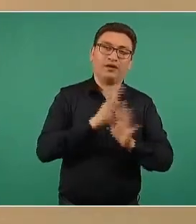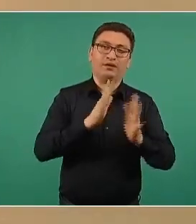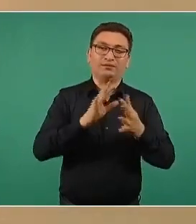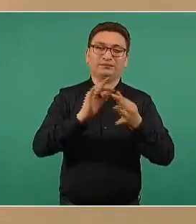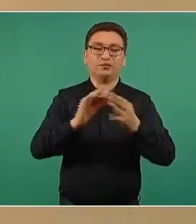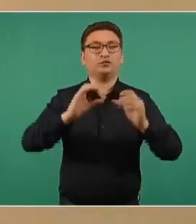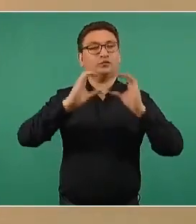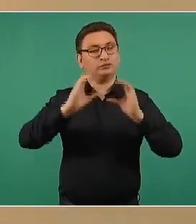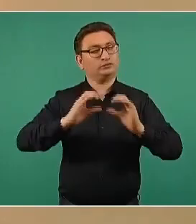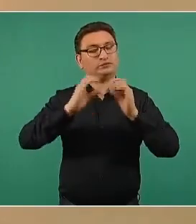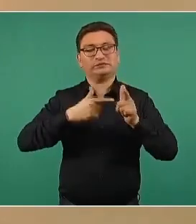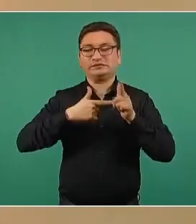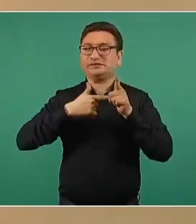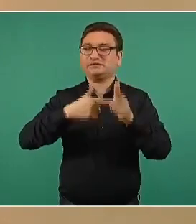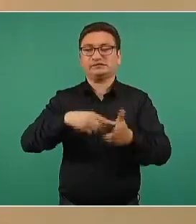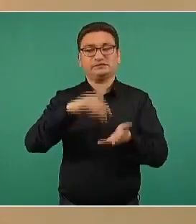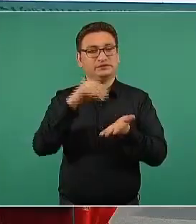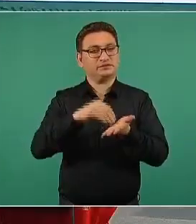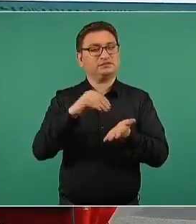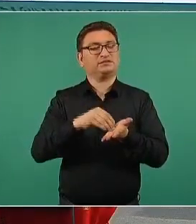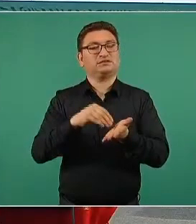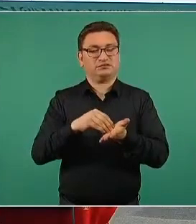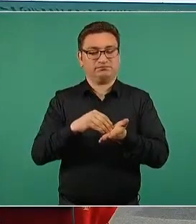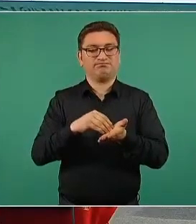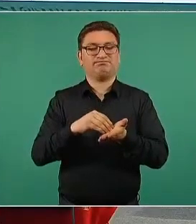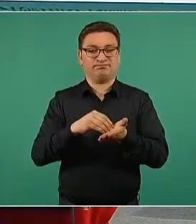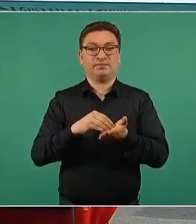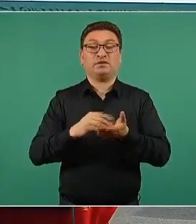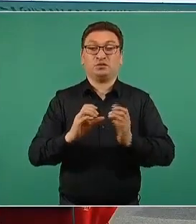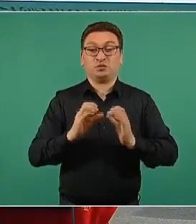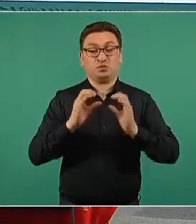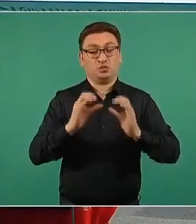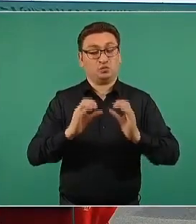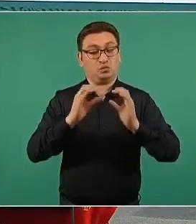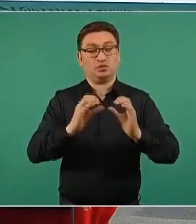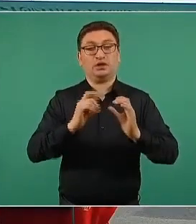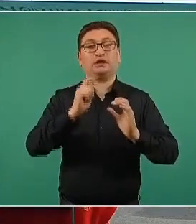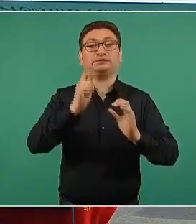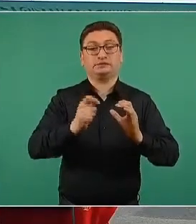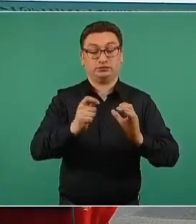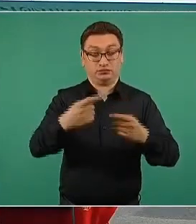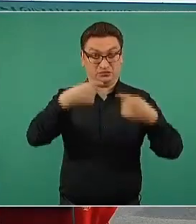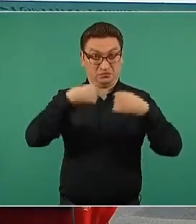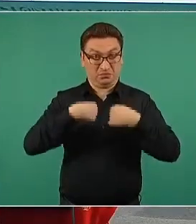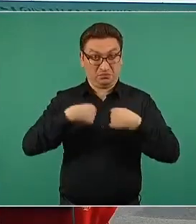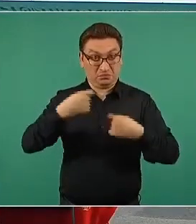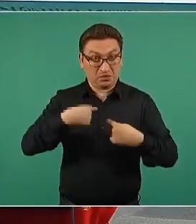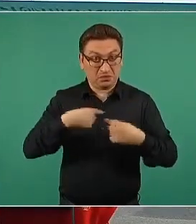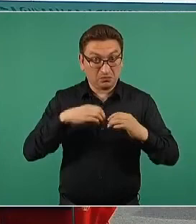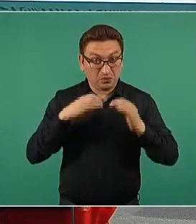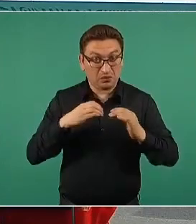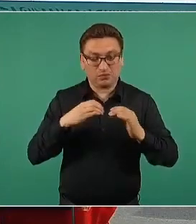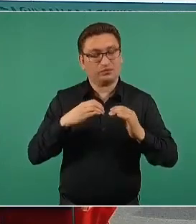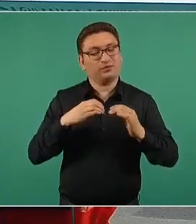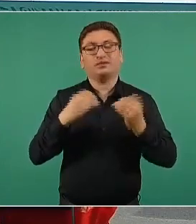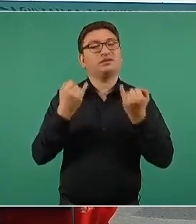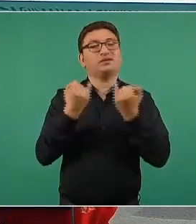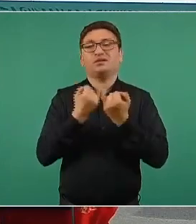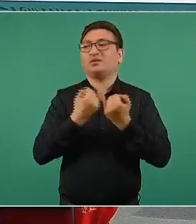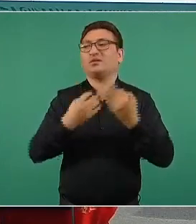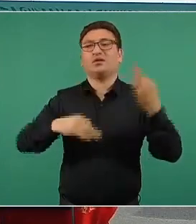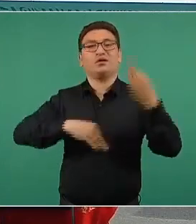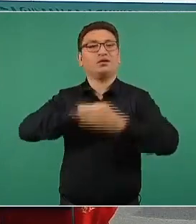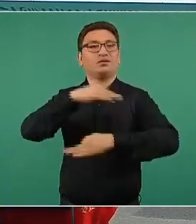comentado. Tenemos que seguir cuidándonos y al final con estas medidas no solamente nos cuidamos nosotros mismos, sino que nos cuidamos a su vez a